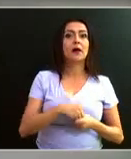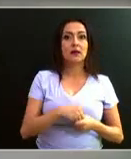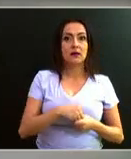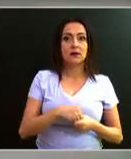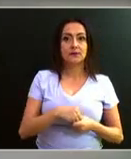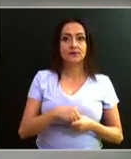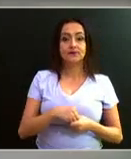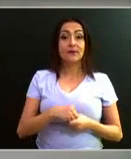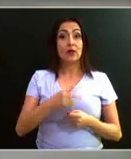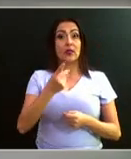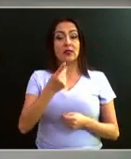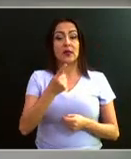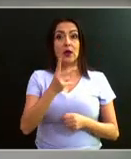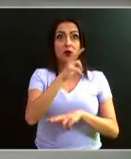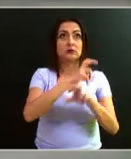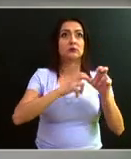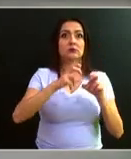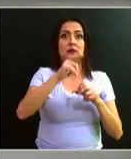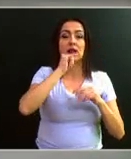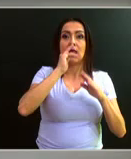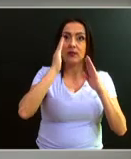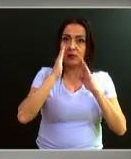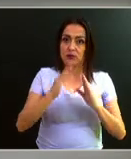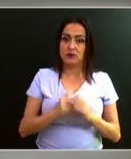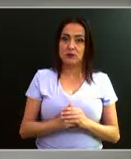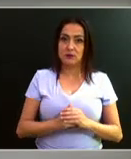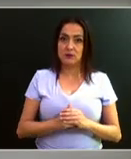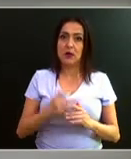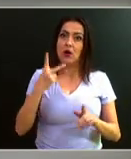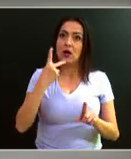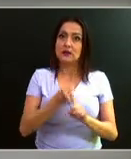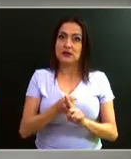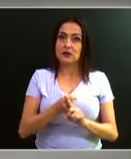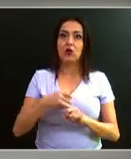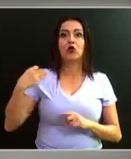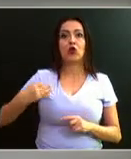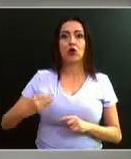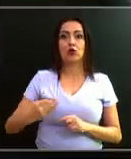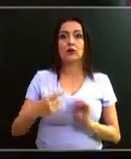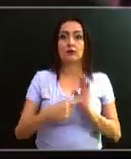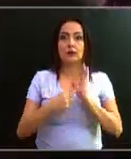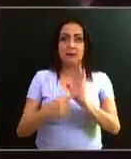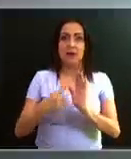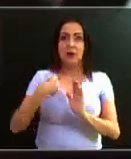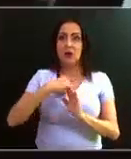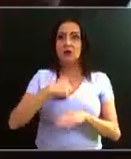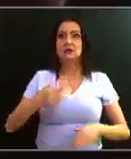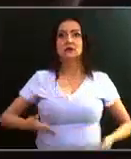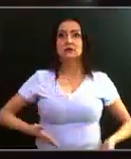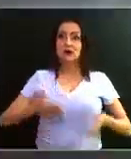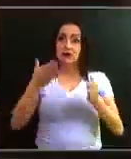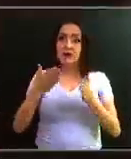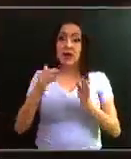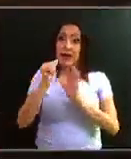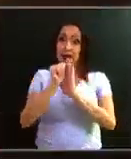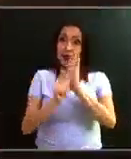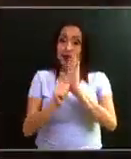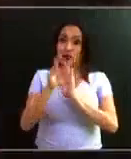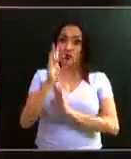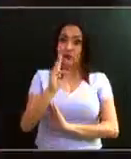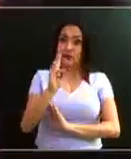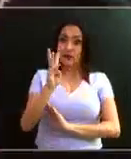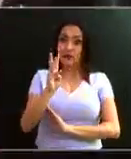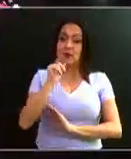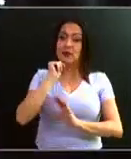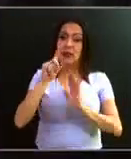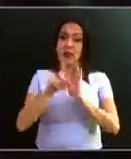de los dineros que se invierten en la atención de los accidentes que día a día se presentan en nuestras carreteras. El artículo 76 de la